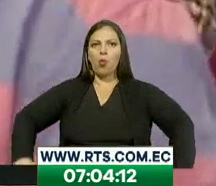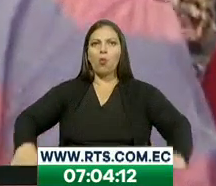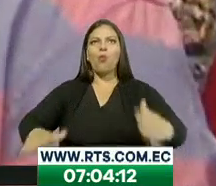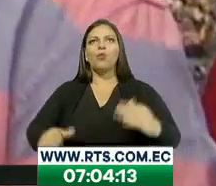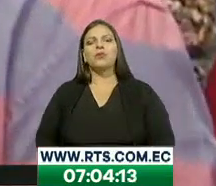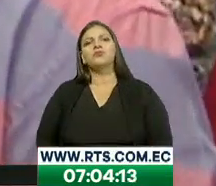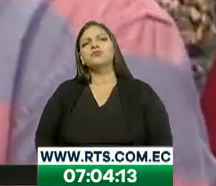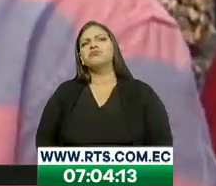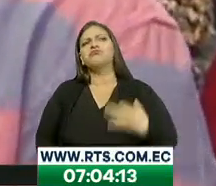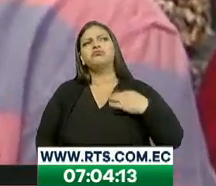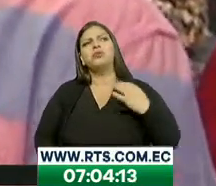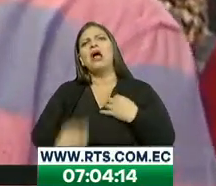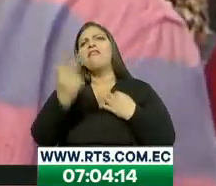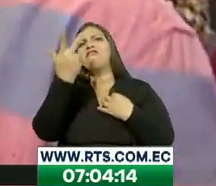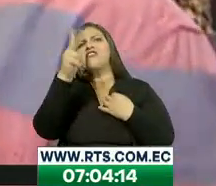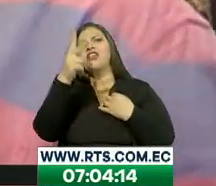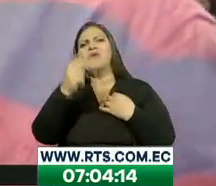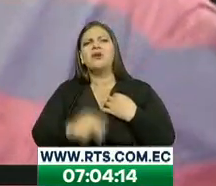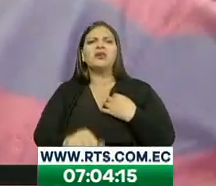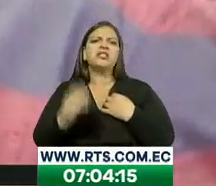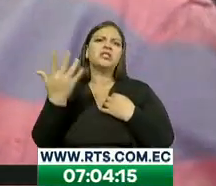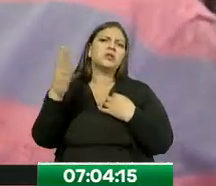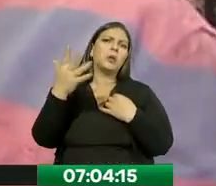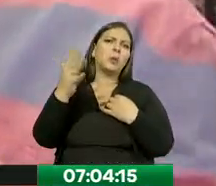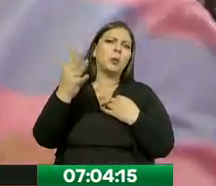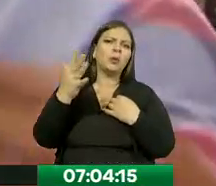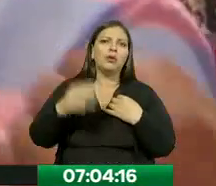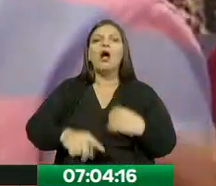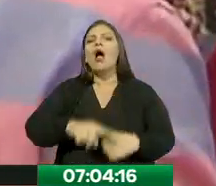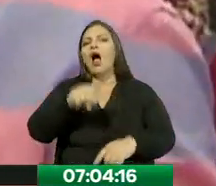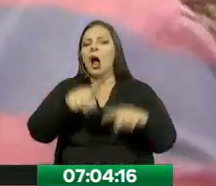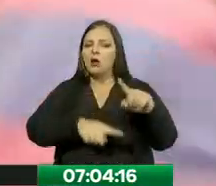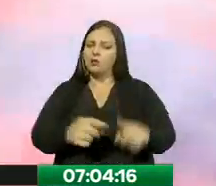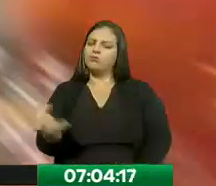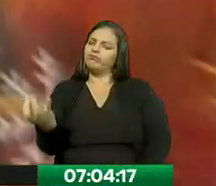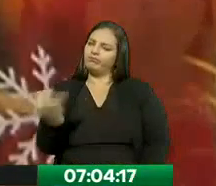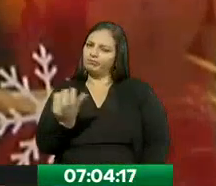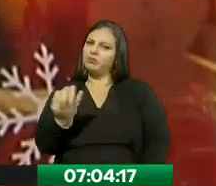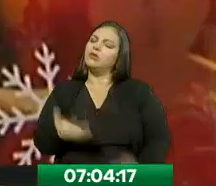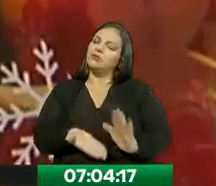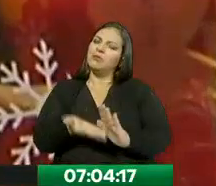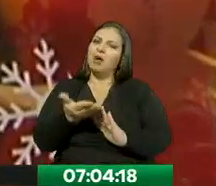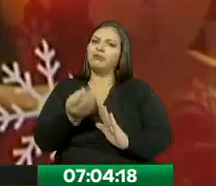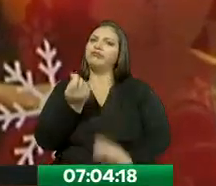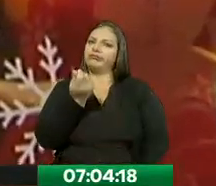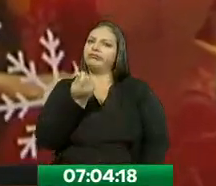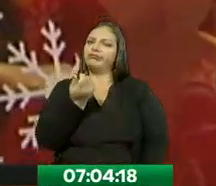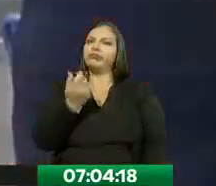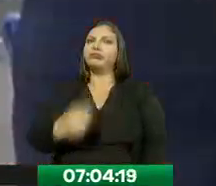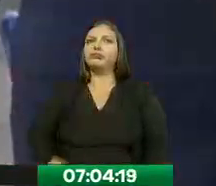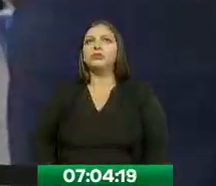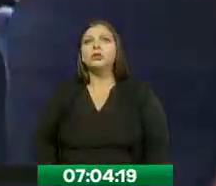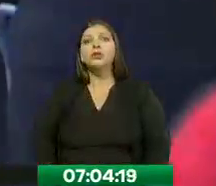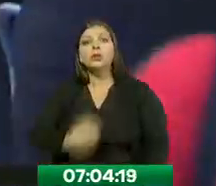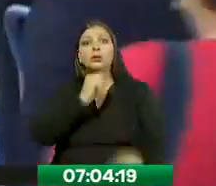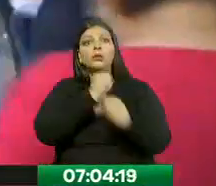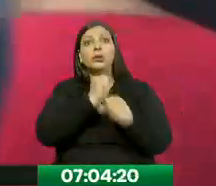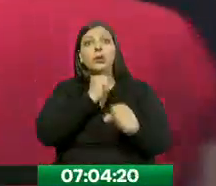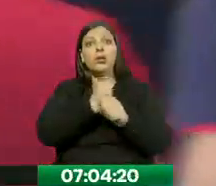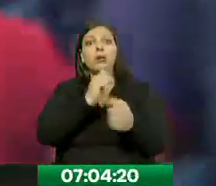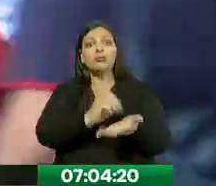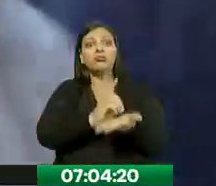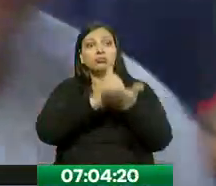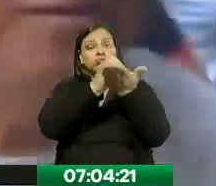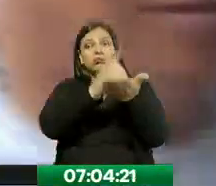de $3, $5. Claro que cuando ya es marca. Algunos empleadores han pagado el 13º sueldo, un